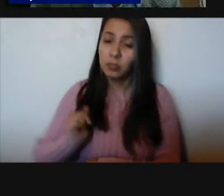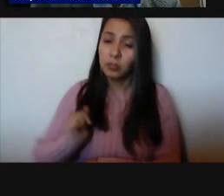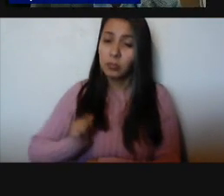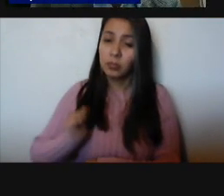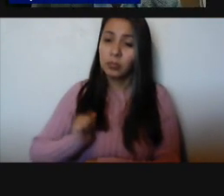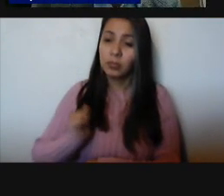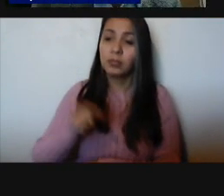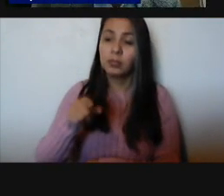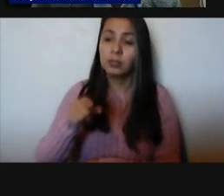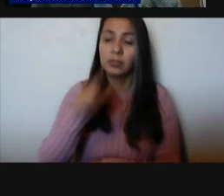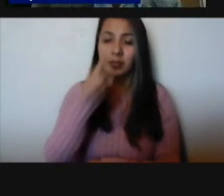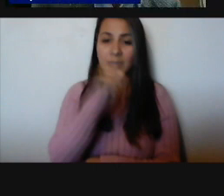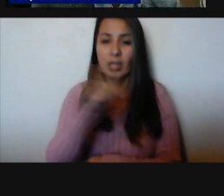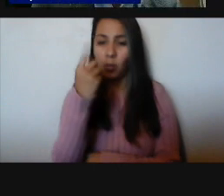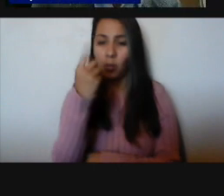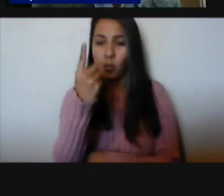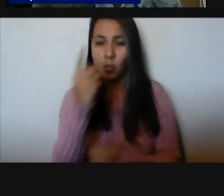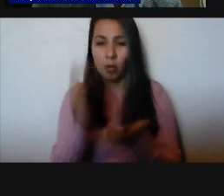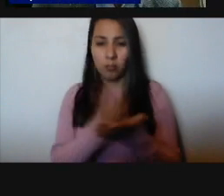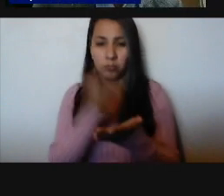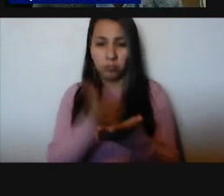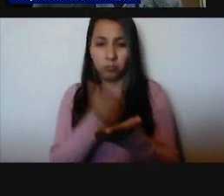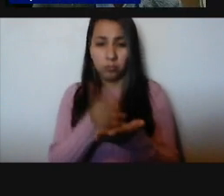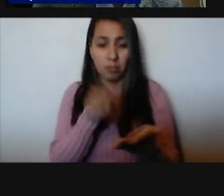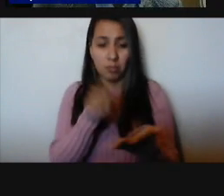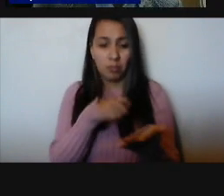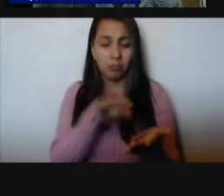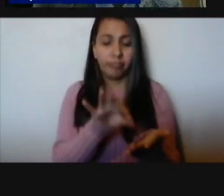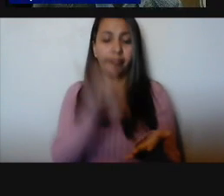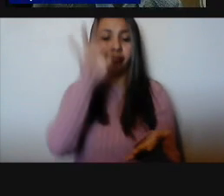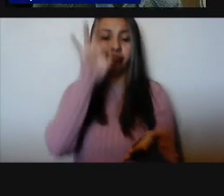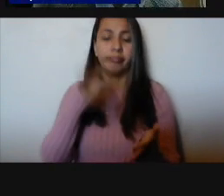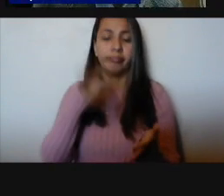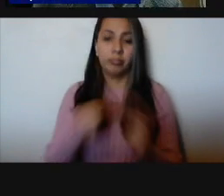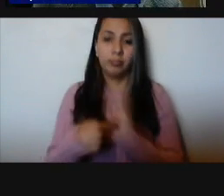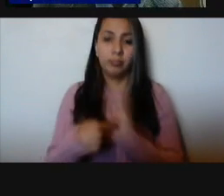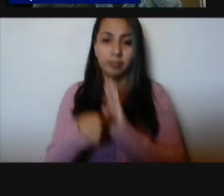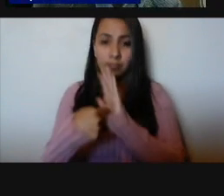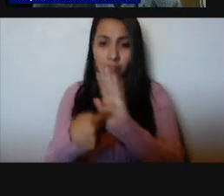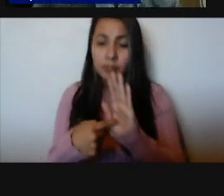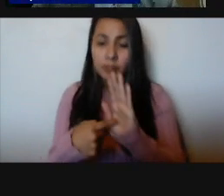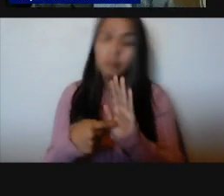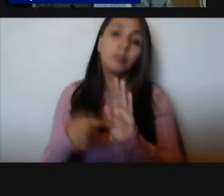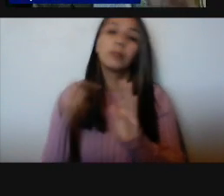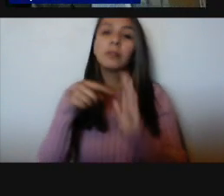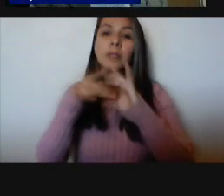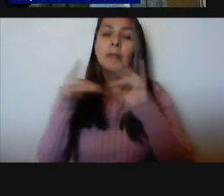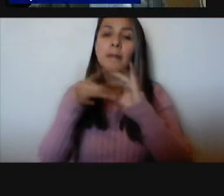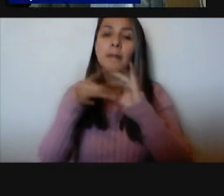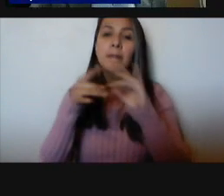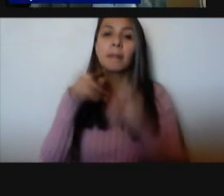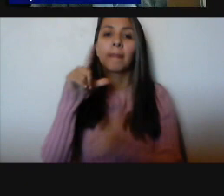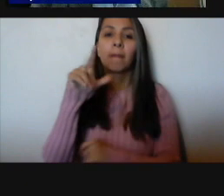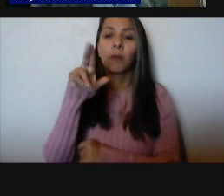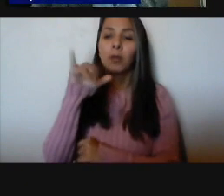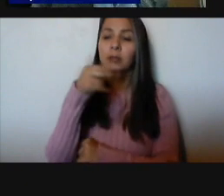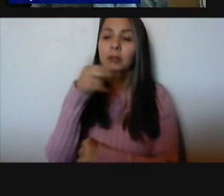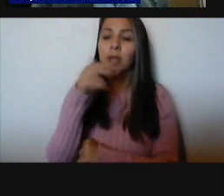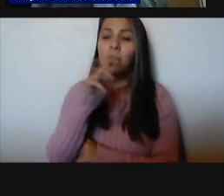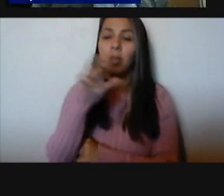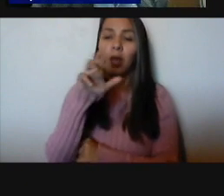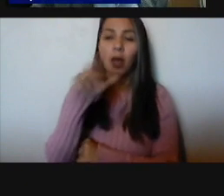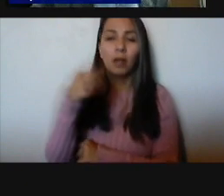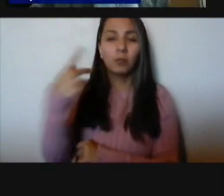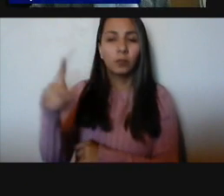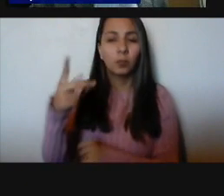que recorté yo en esta página 101 de este mismo libro, que habla de las obras de Alfonso